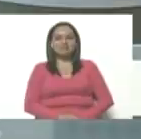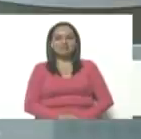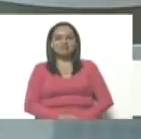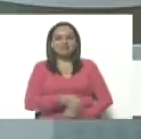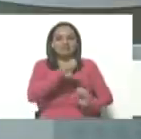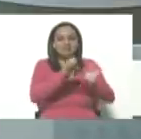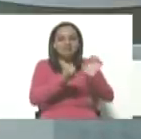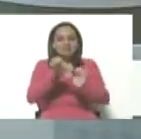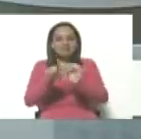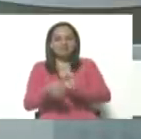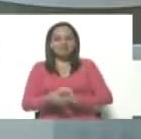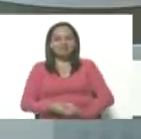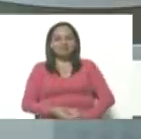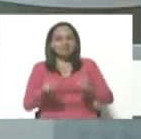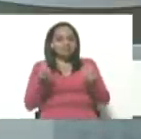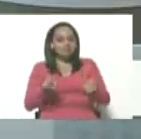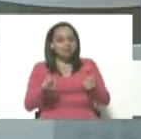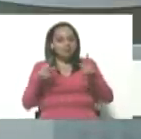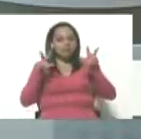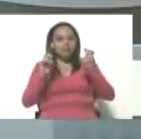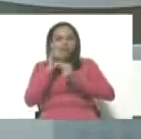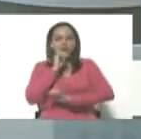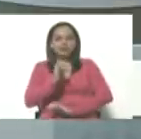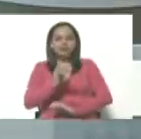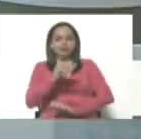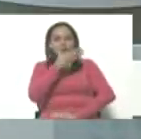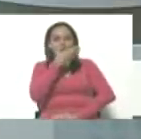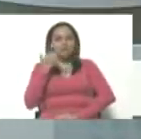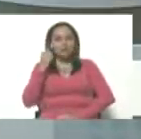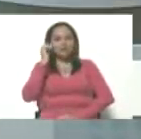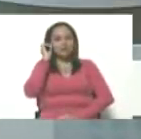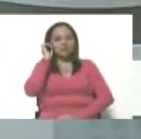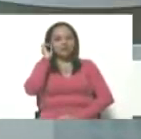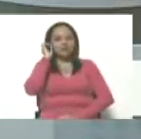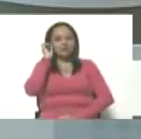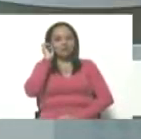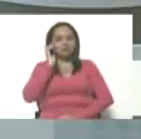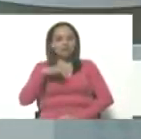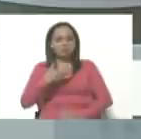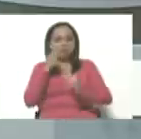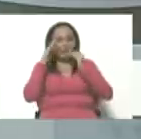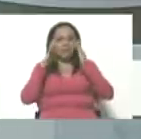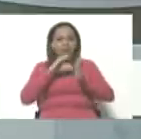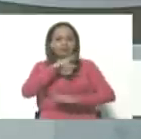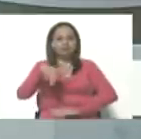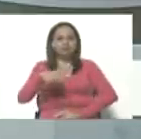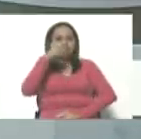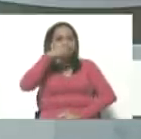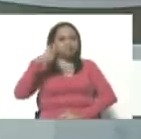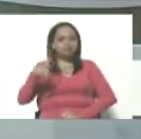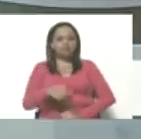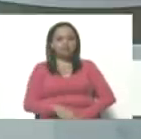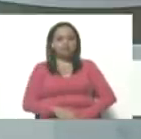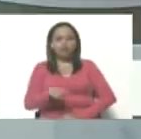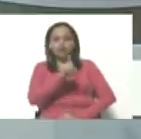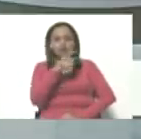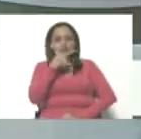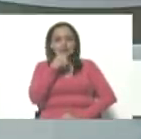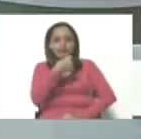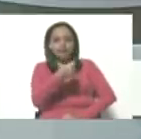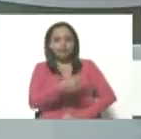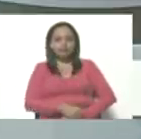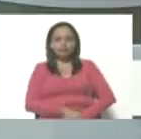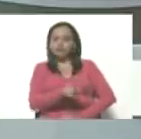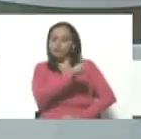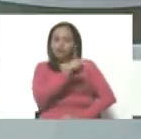Revisémoslo, actualicémoslo, mejorémoslo para poder atender a nuestro pueblo. No es fácil,